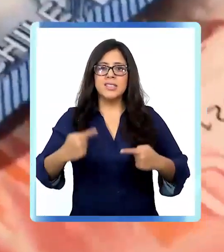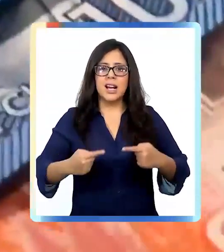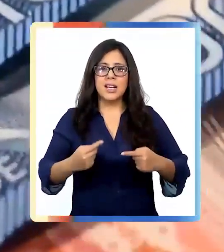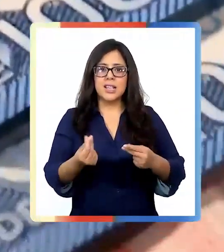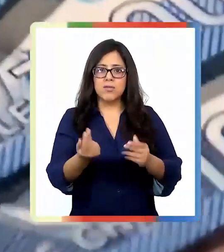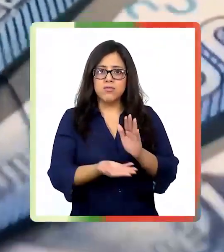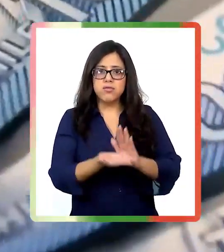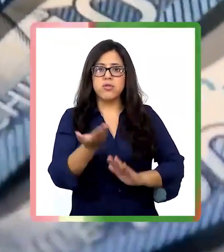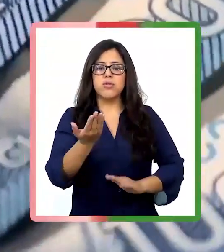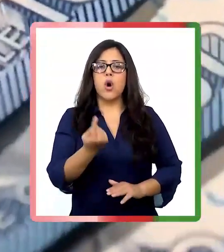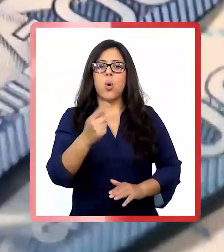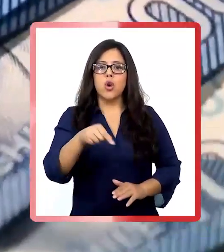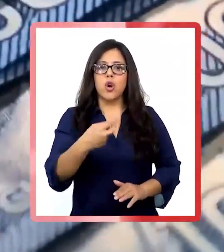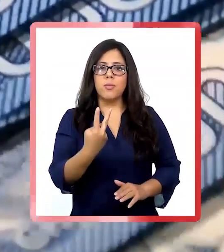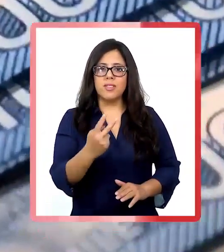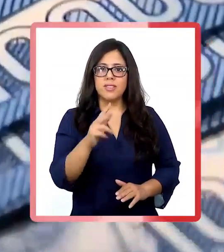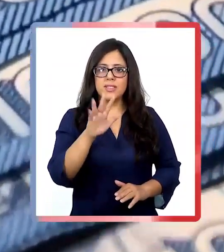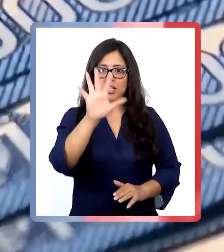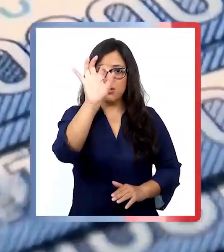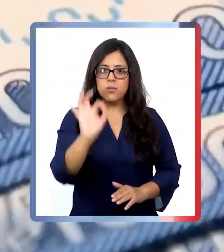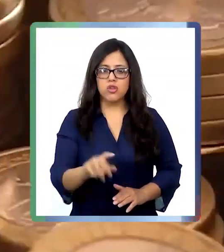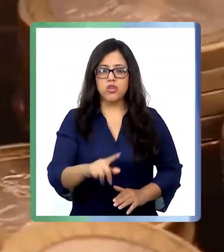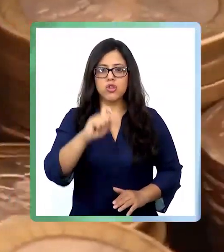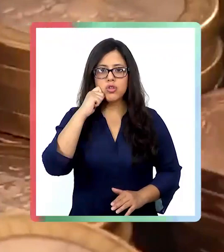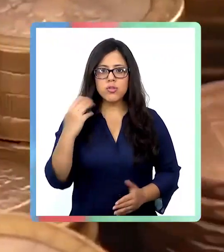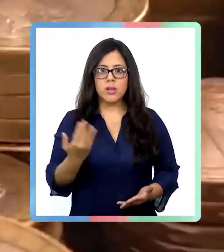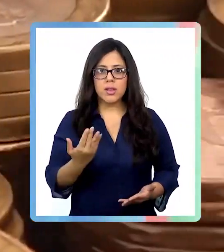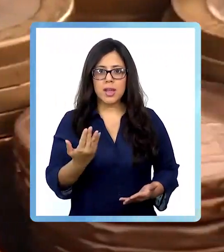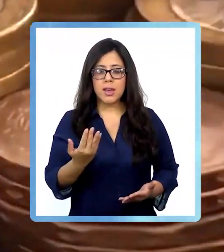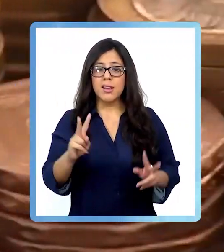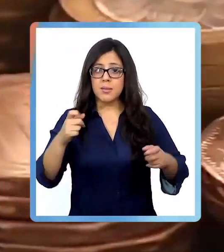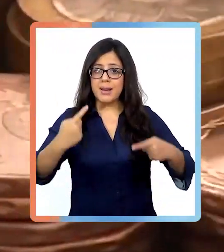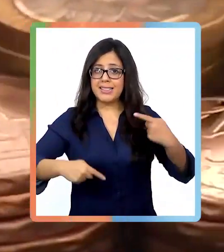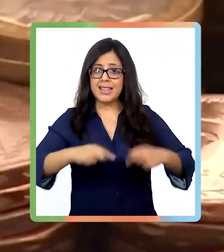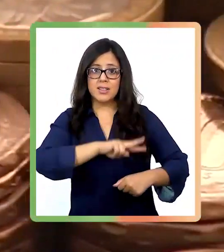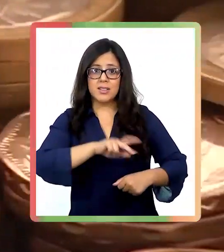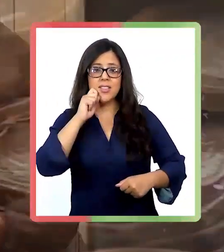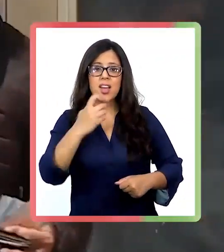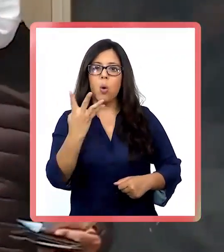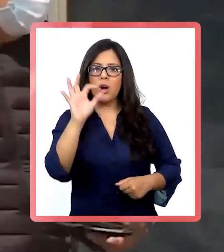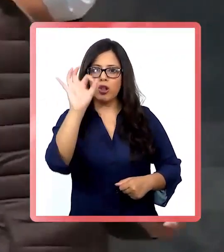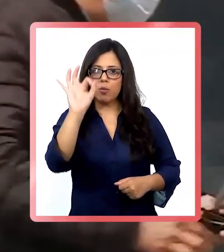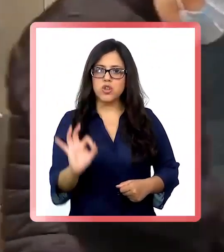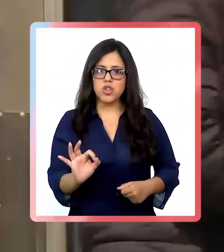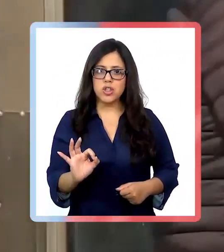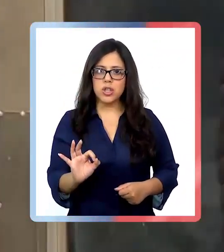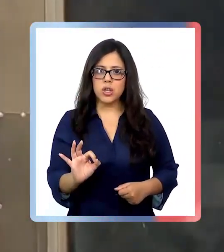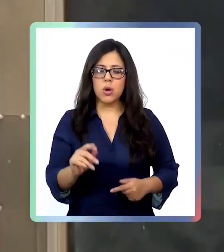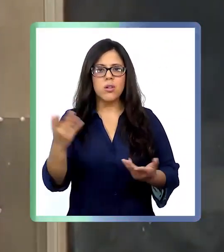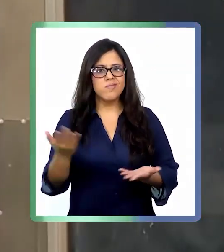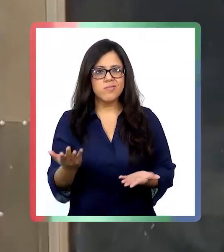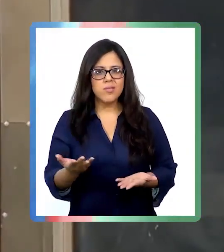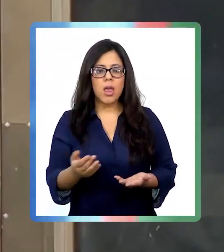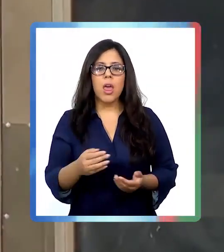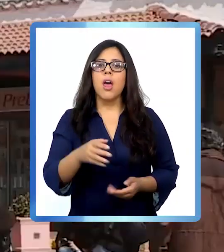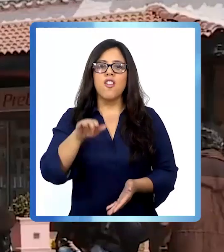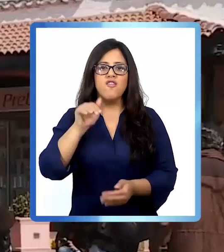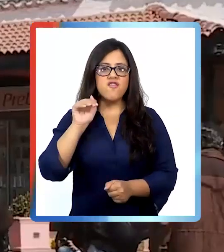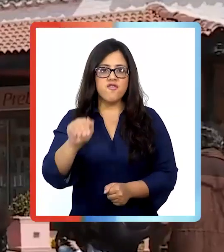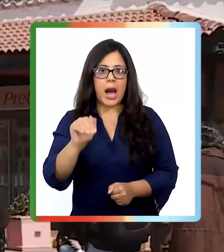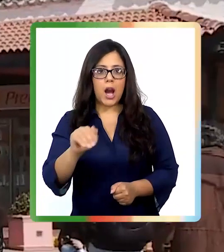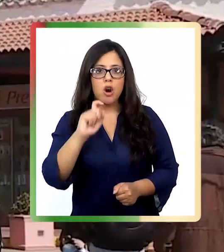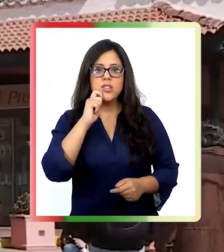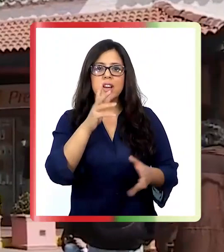monetaria en 1,25%. Es decir, la tasa de interés quedó en 4% y eso significa que los bancos